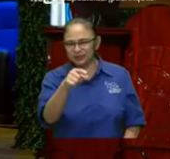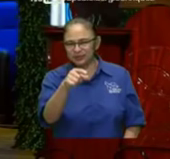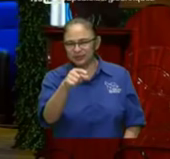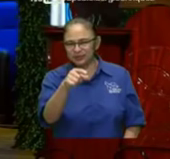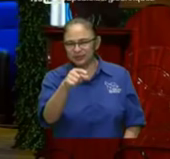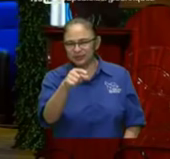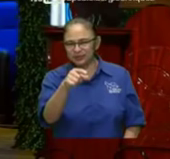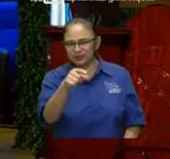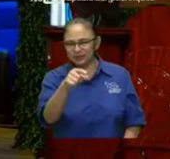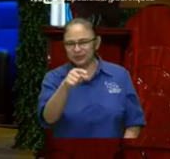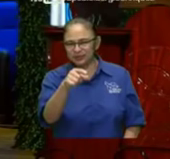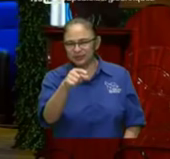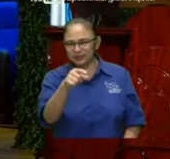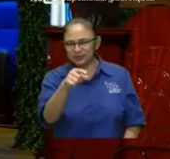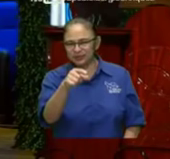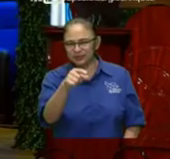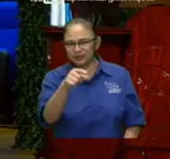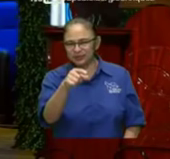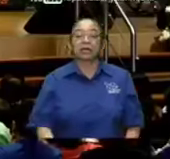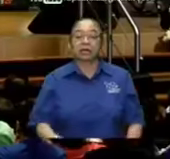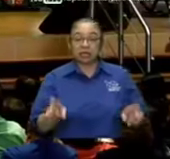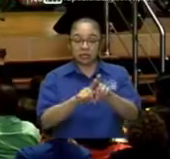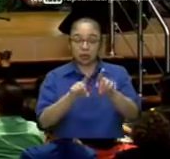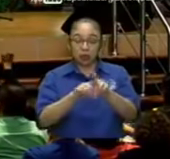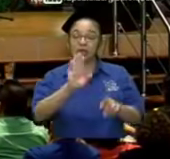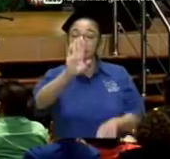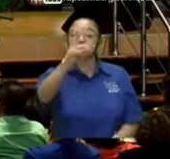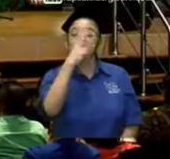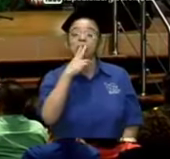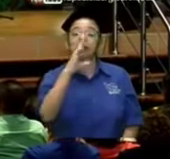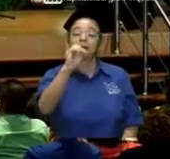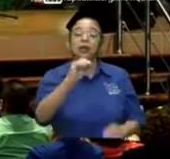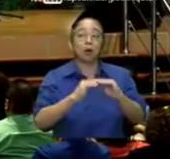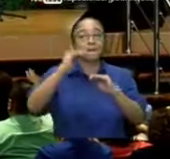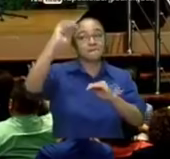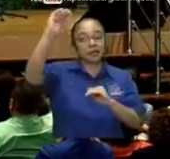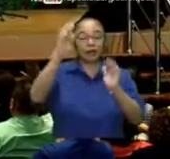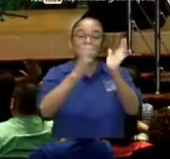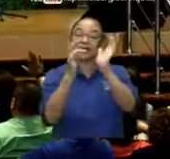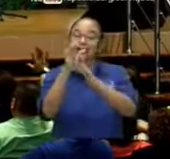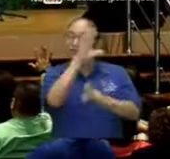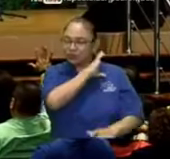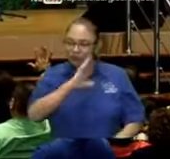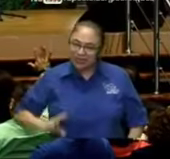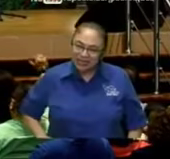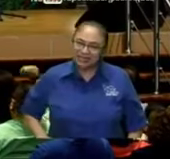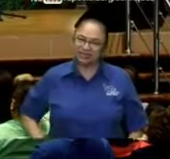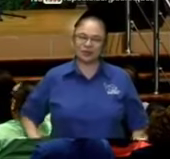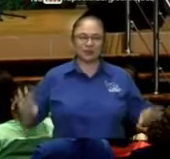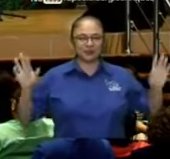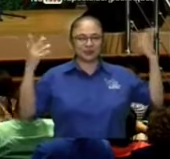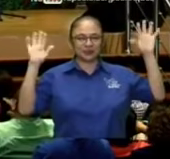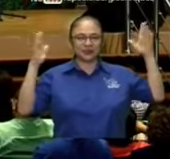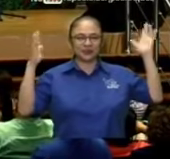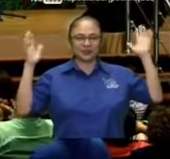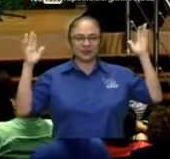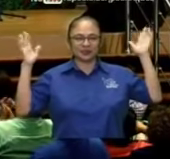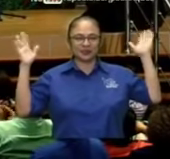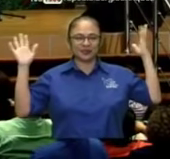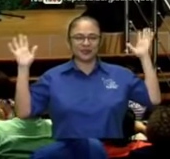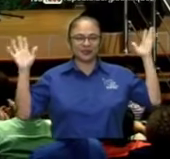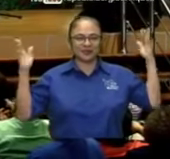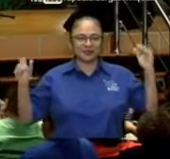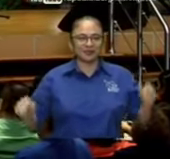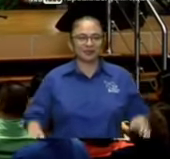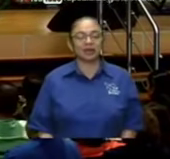Usted tiene que ser como su hermano mayor, Jesucristo. Nosotros sí tenemos que ser como nuestro hermano. La